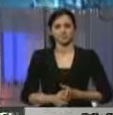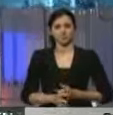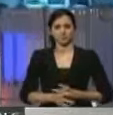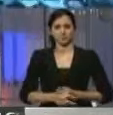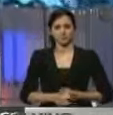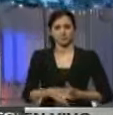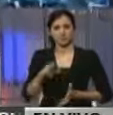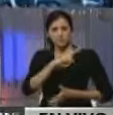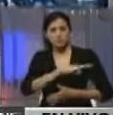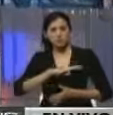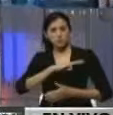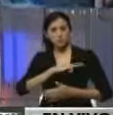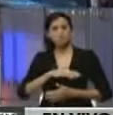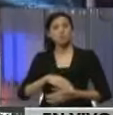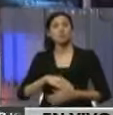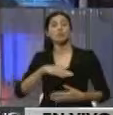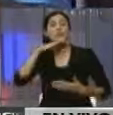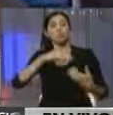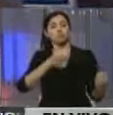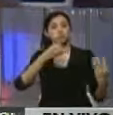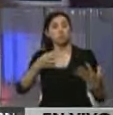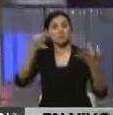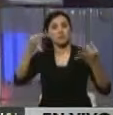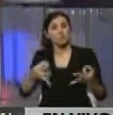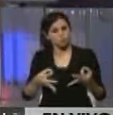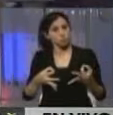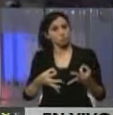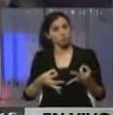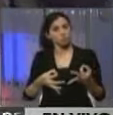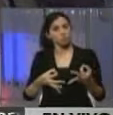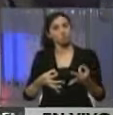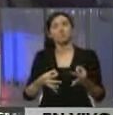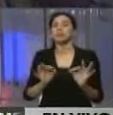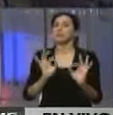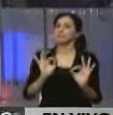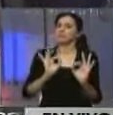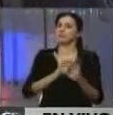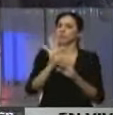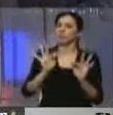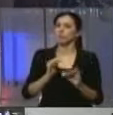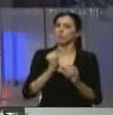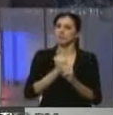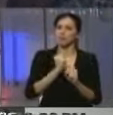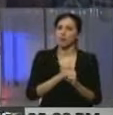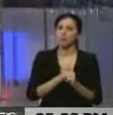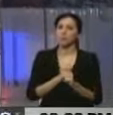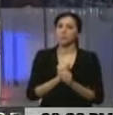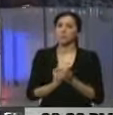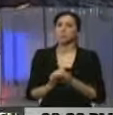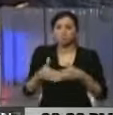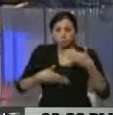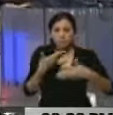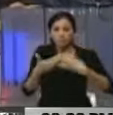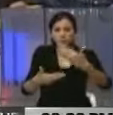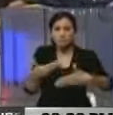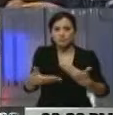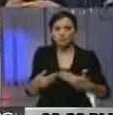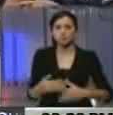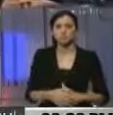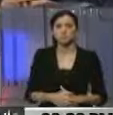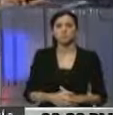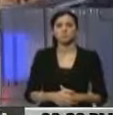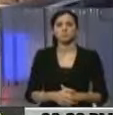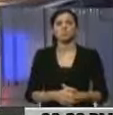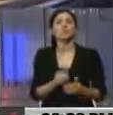La gran misión abastecimiento seguro, entonces, con una metódica específica, debe ir avanzando en